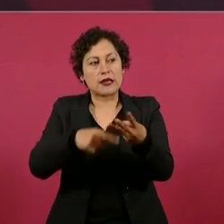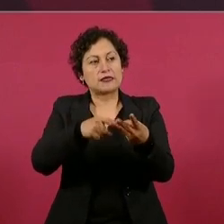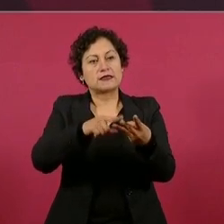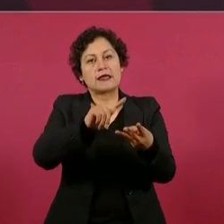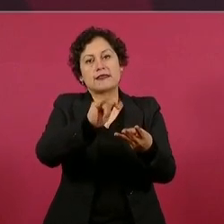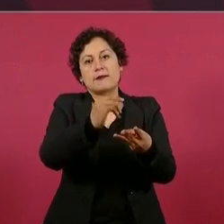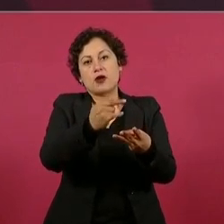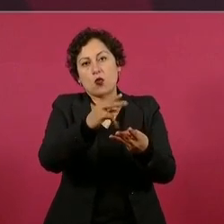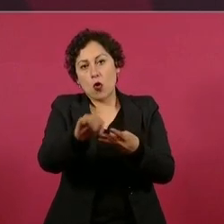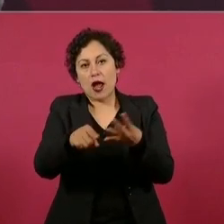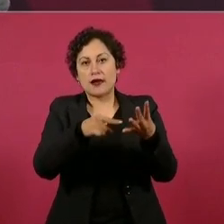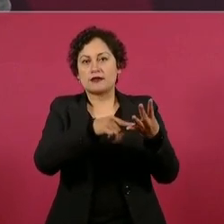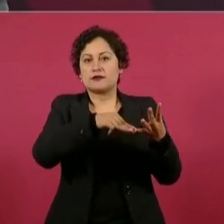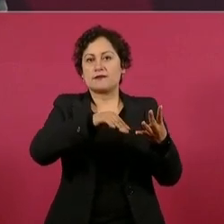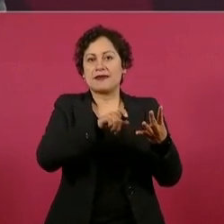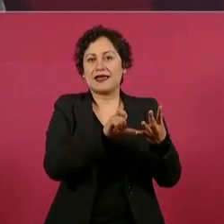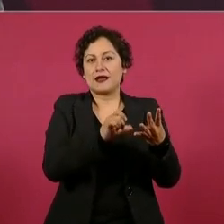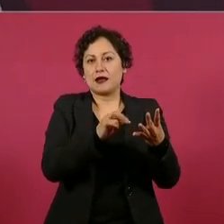mexicaneros,